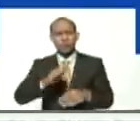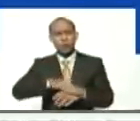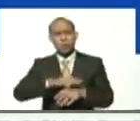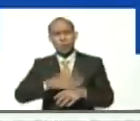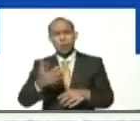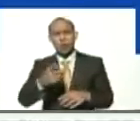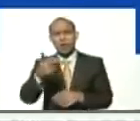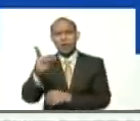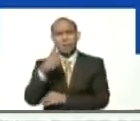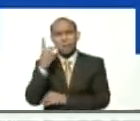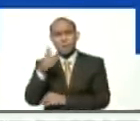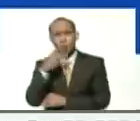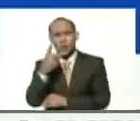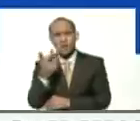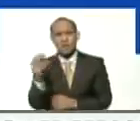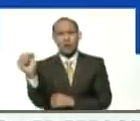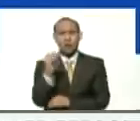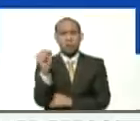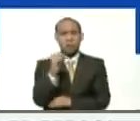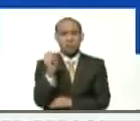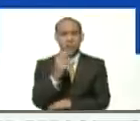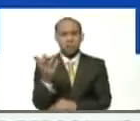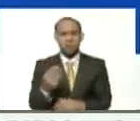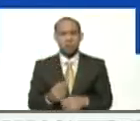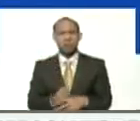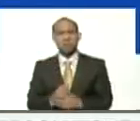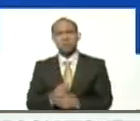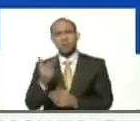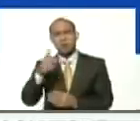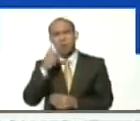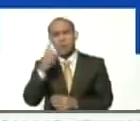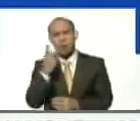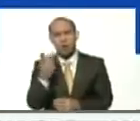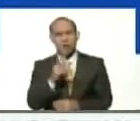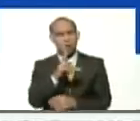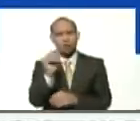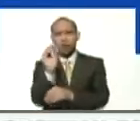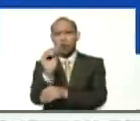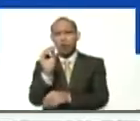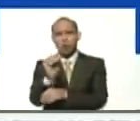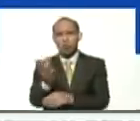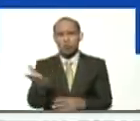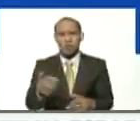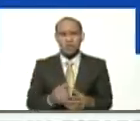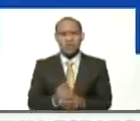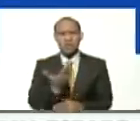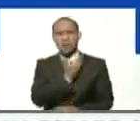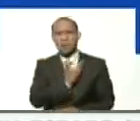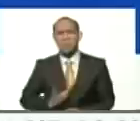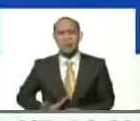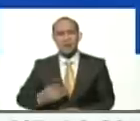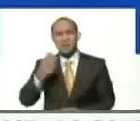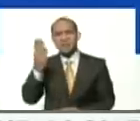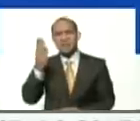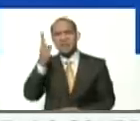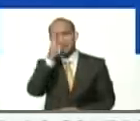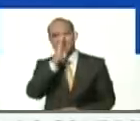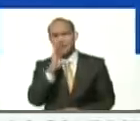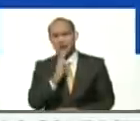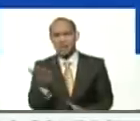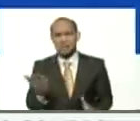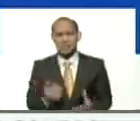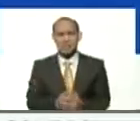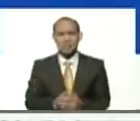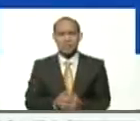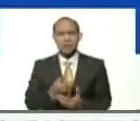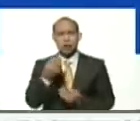política negacionista de una política indolente por parte de su presidente ya ir bolsonaro que